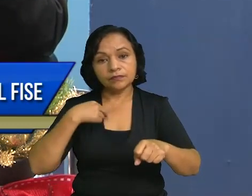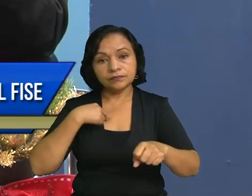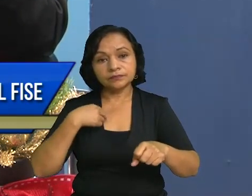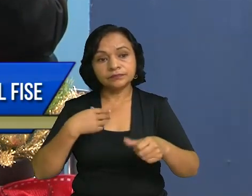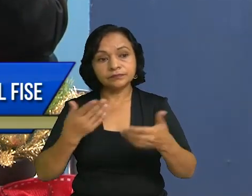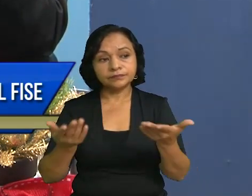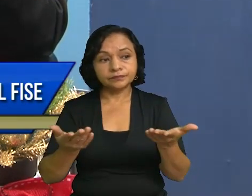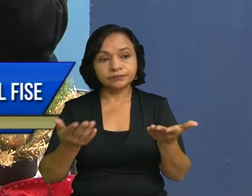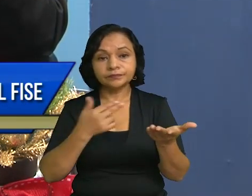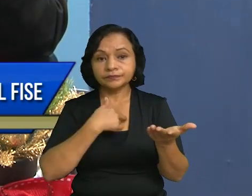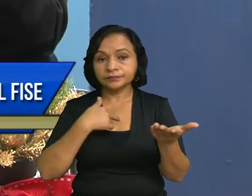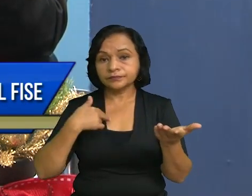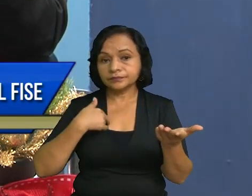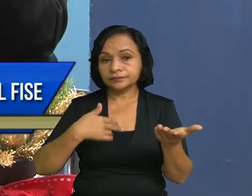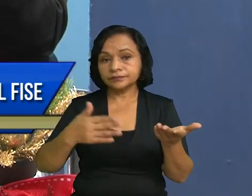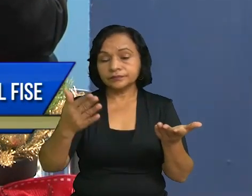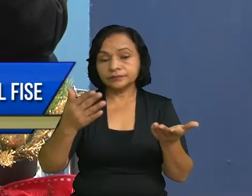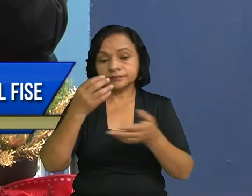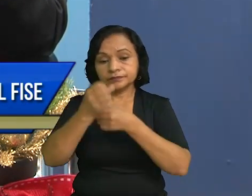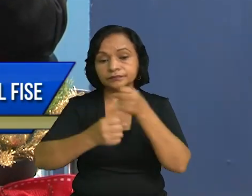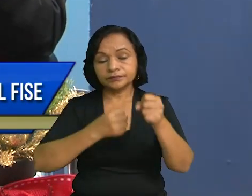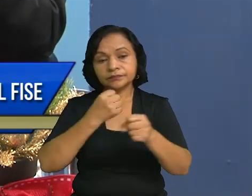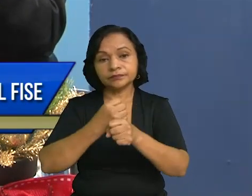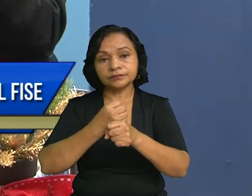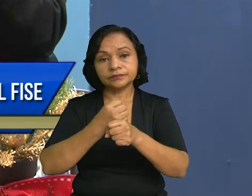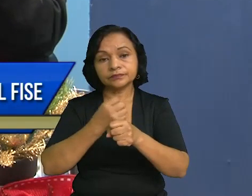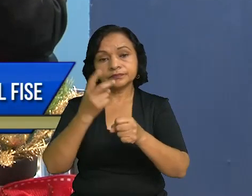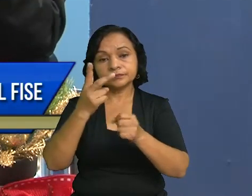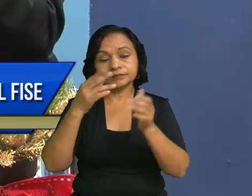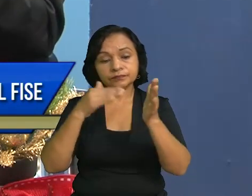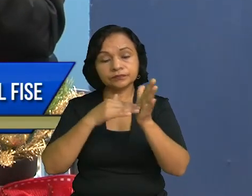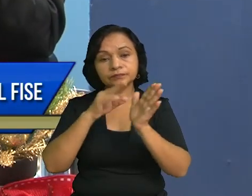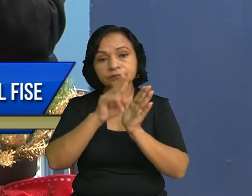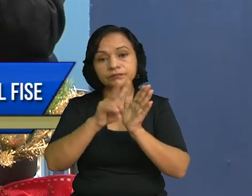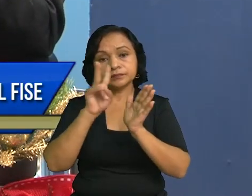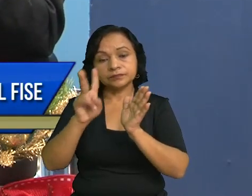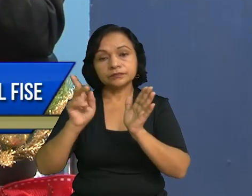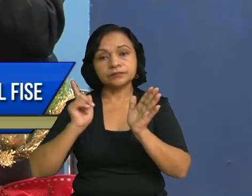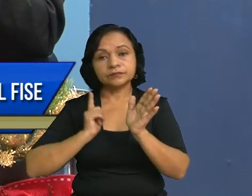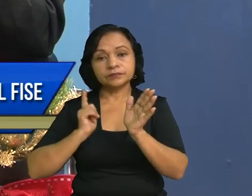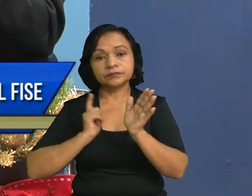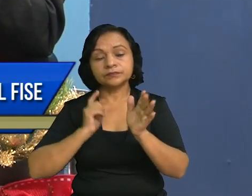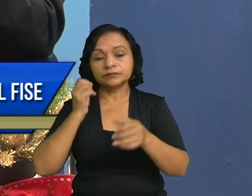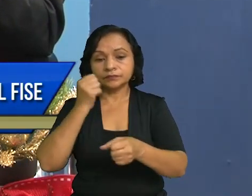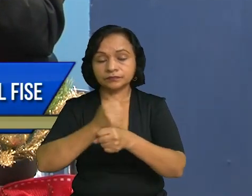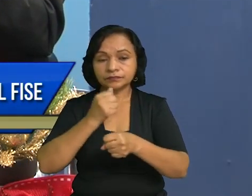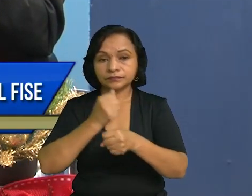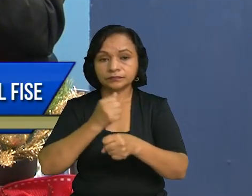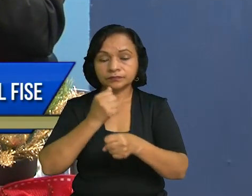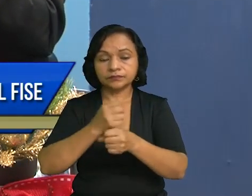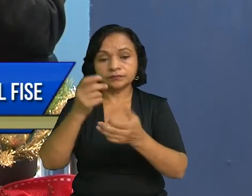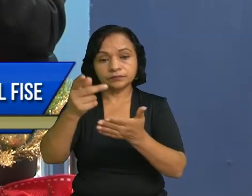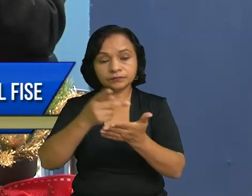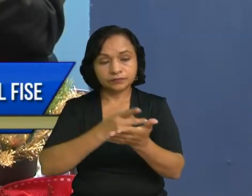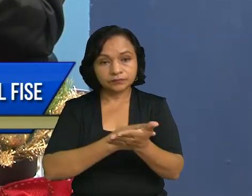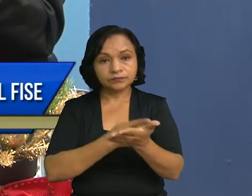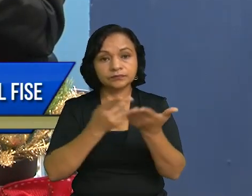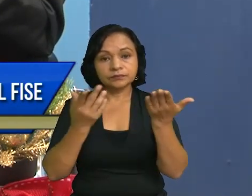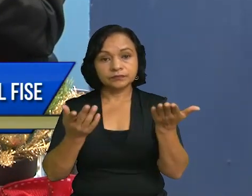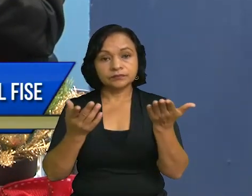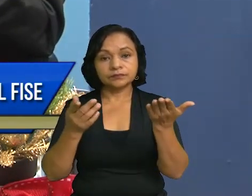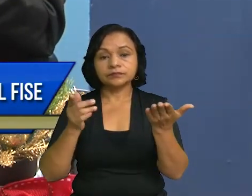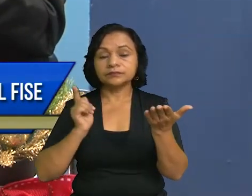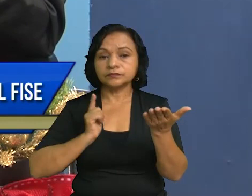de hacerlo es durante el próximo año nosotros en el 2022 ya vamos a tener la ejecución de estos proyectos entonces ahí